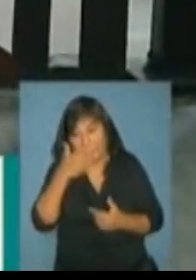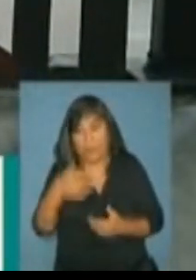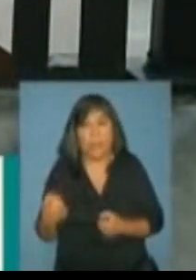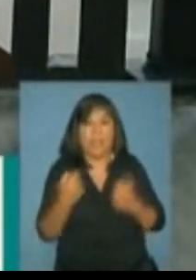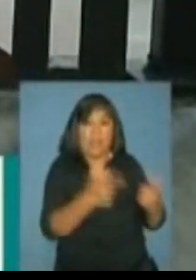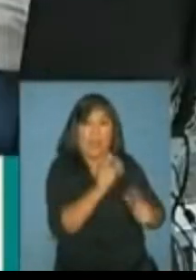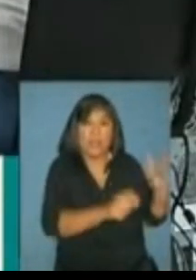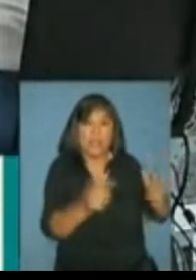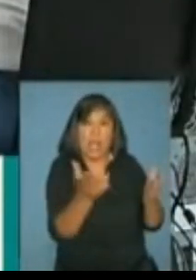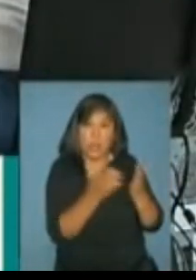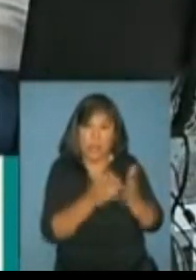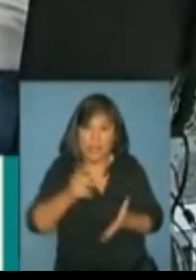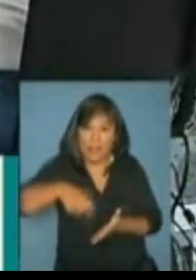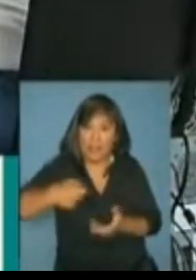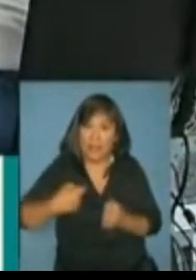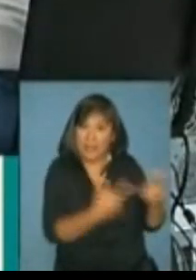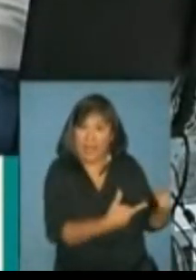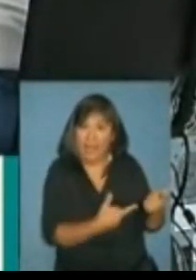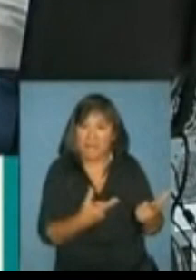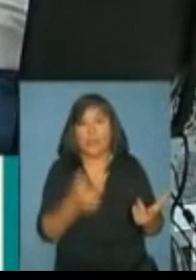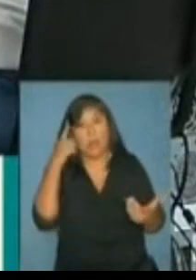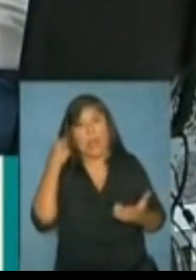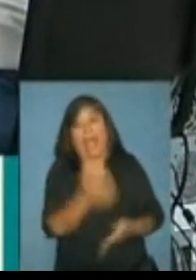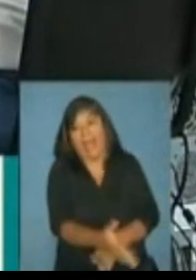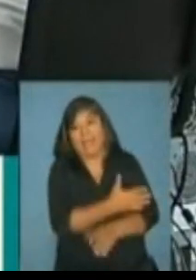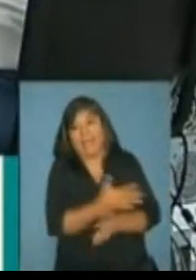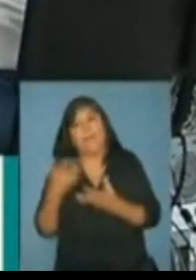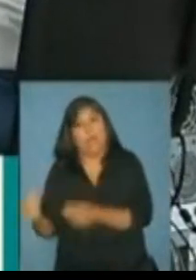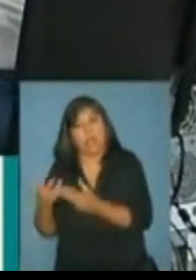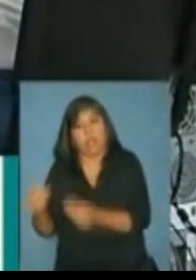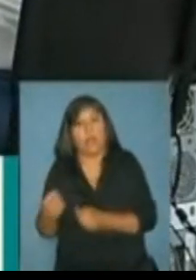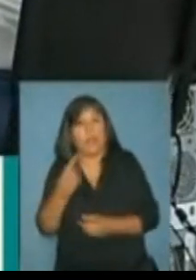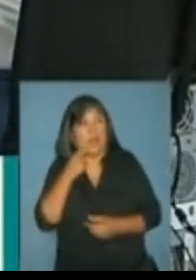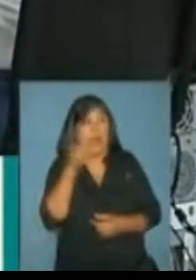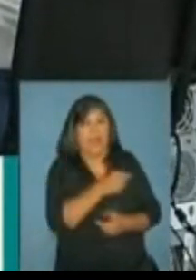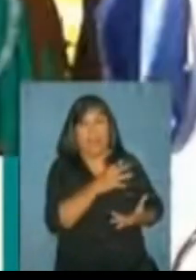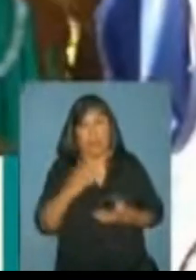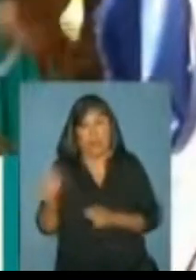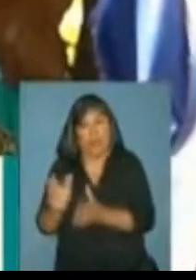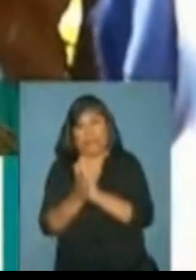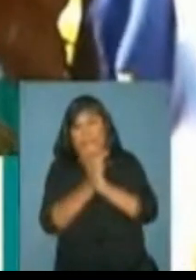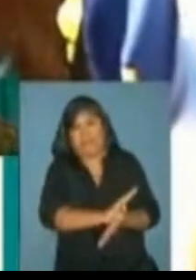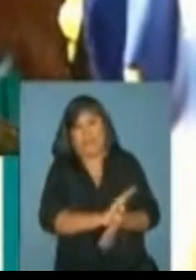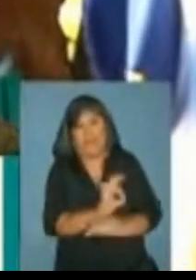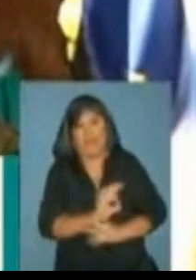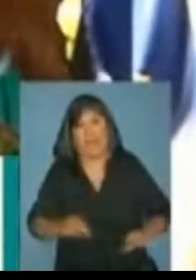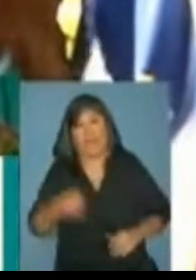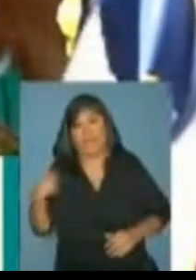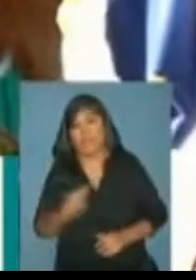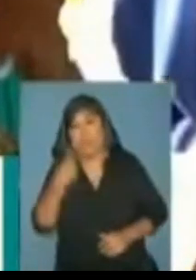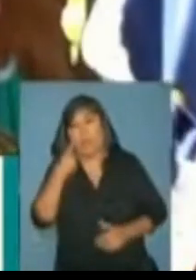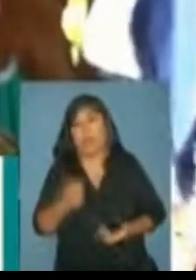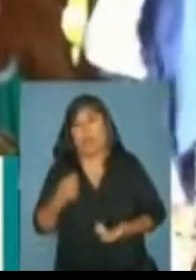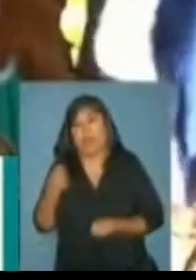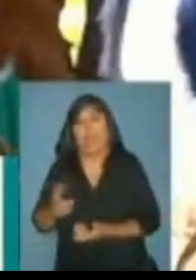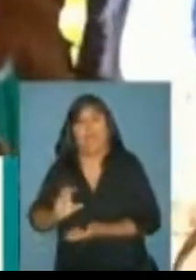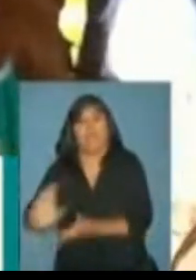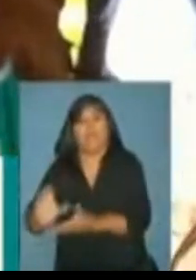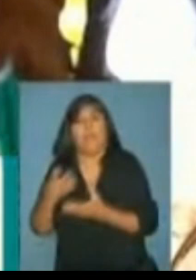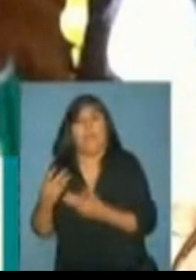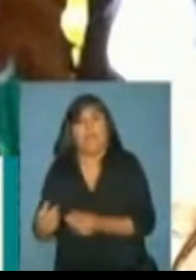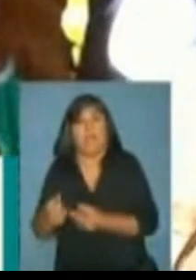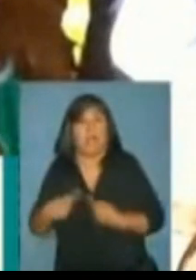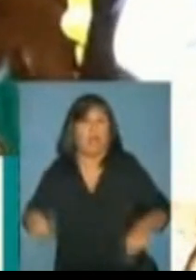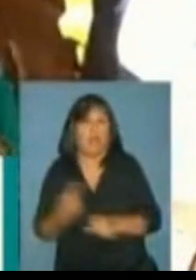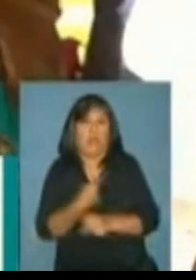para sostener el BEMU, está invirtiendo más de 50 millones de pesos que podemos, porque creemos en la educación,